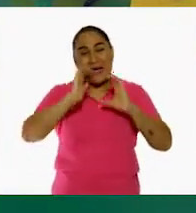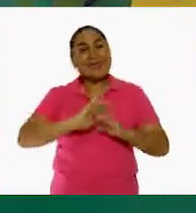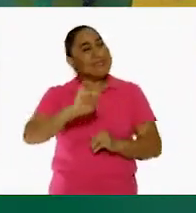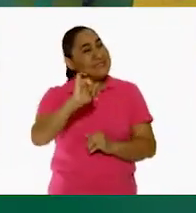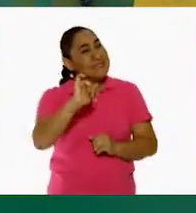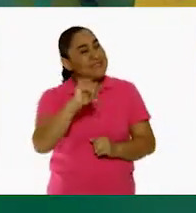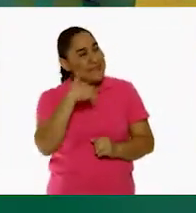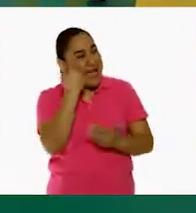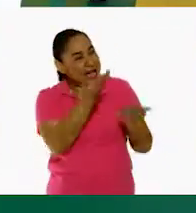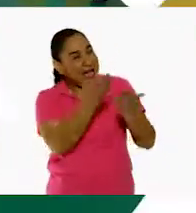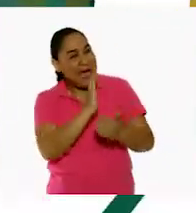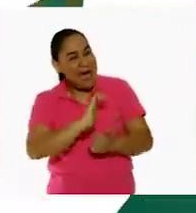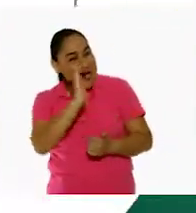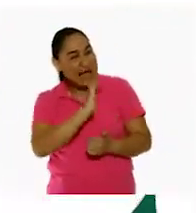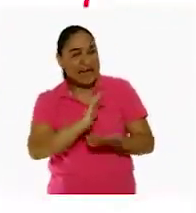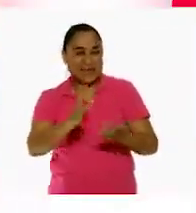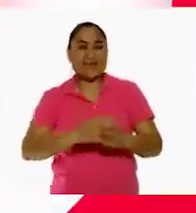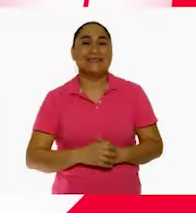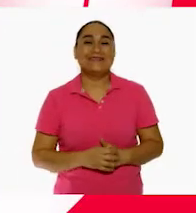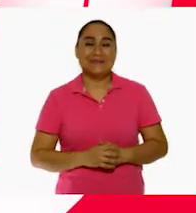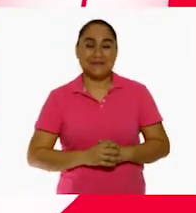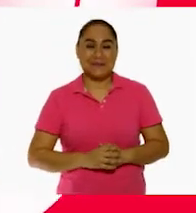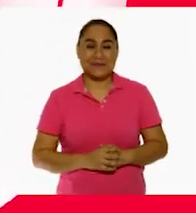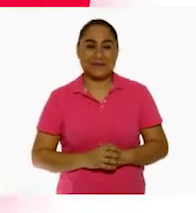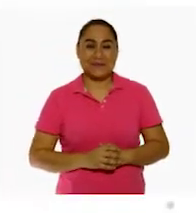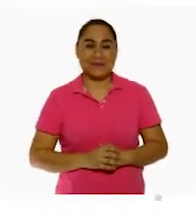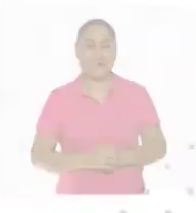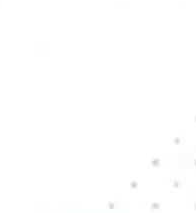sí. Cante, cante.